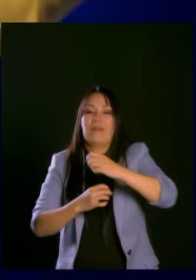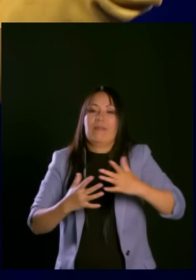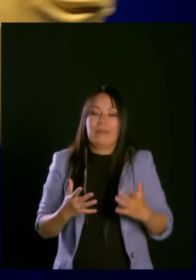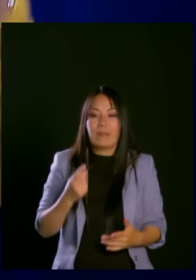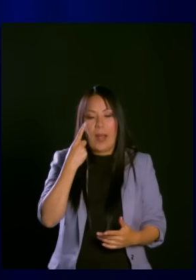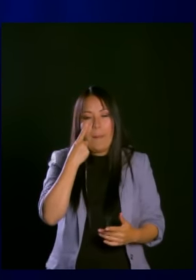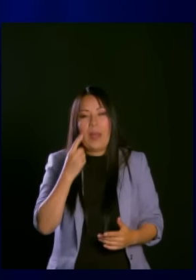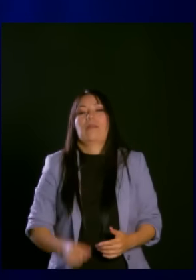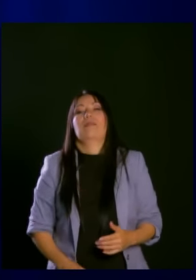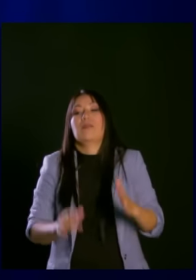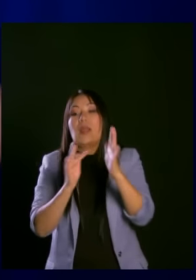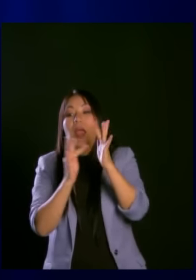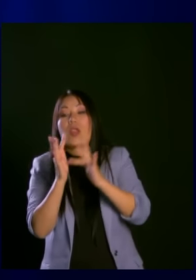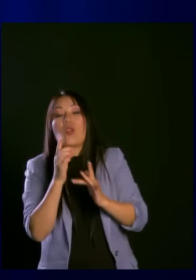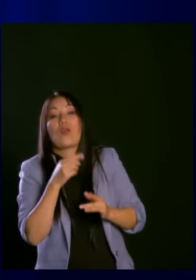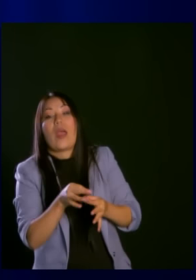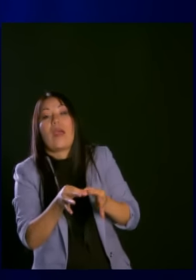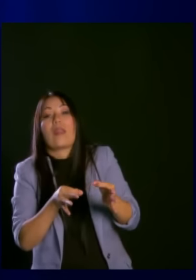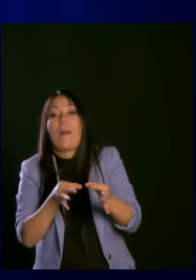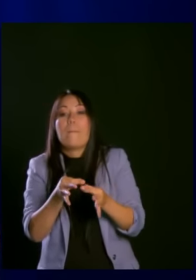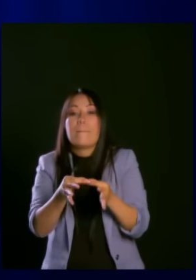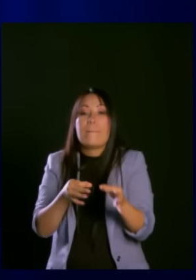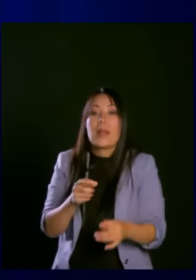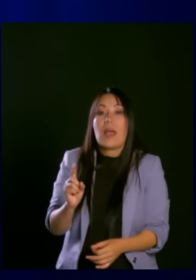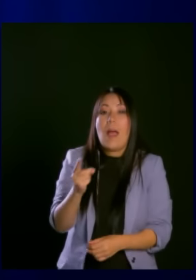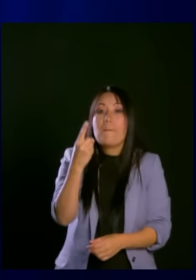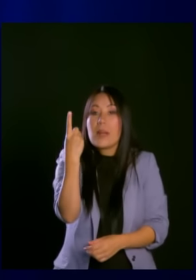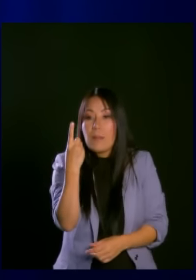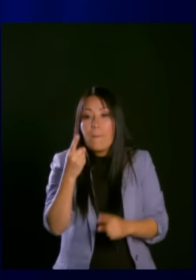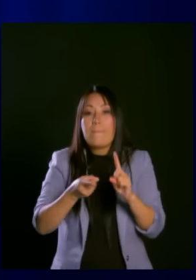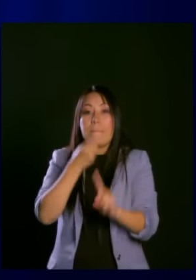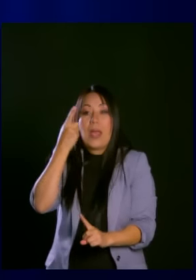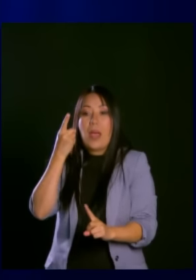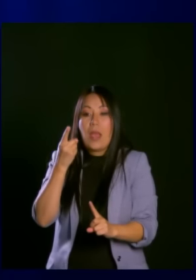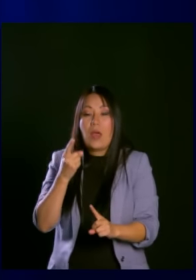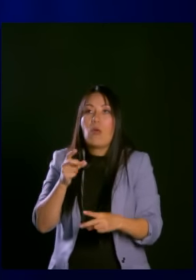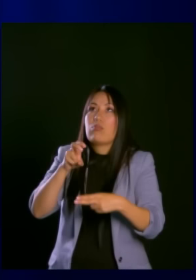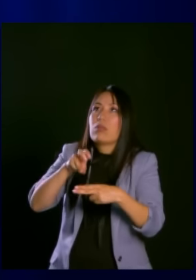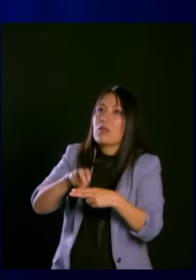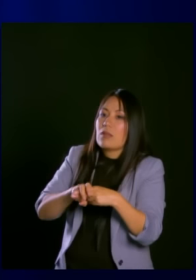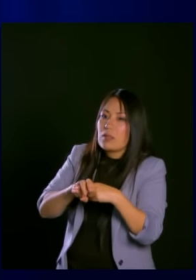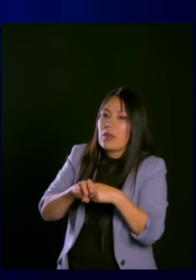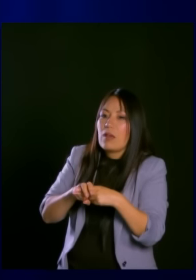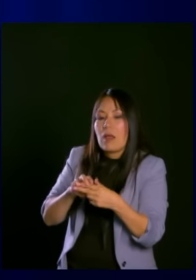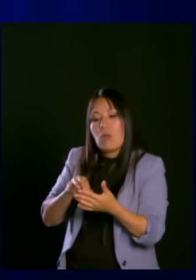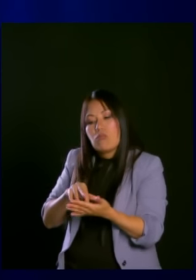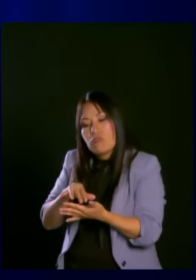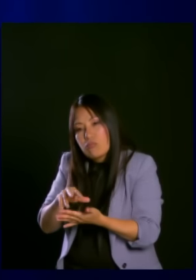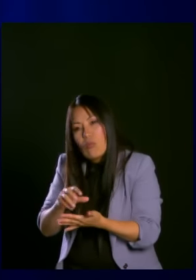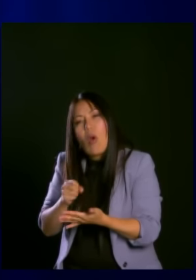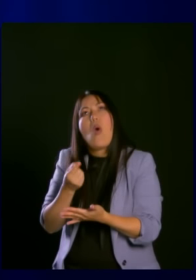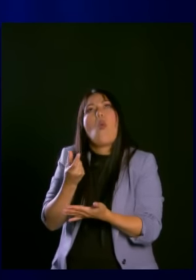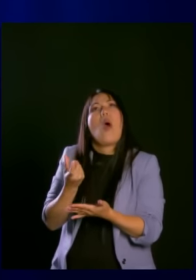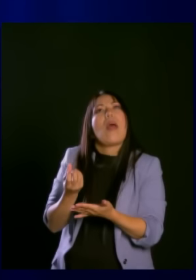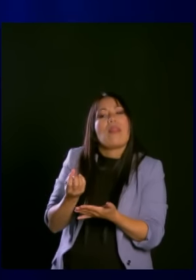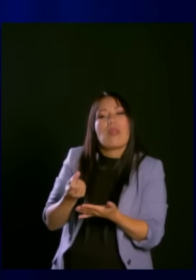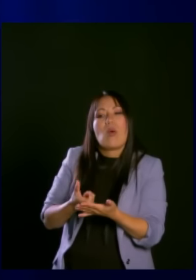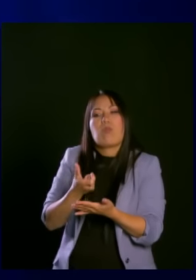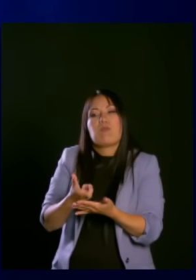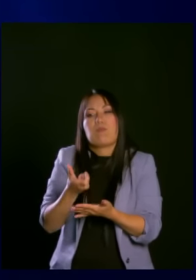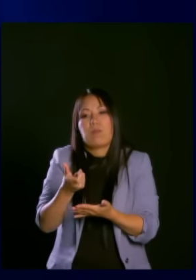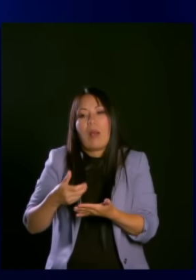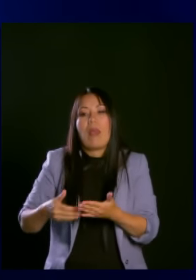hacer una torre si antes no se sienta primero y calcula los gastos, a ver si tiene lo que necesita para acabarla. No sea